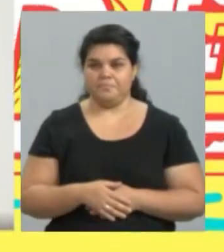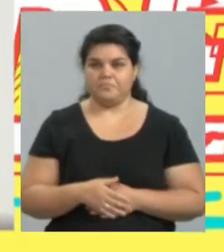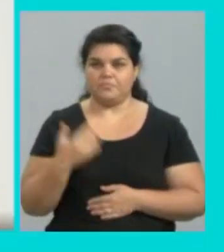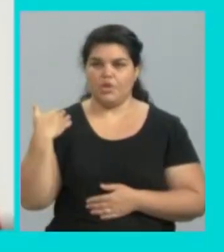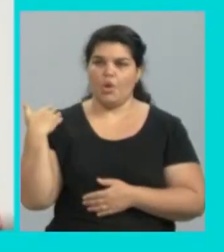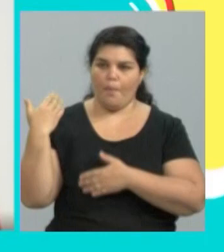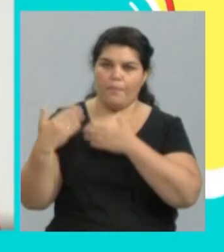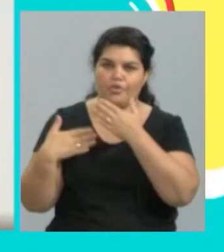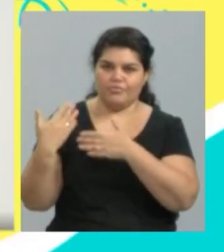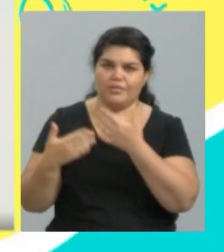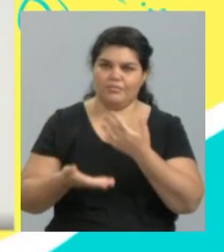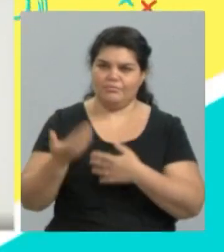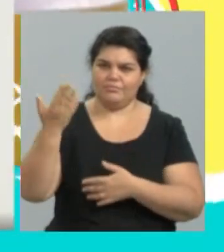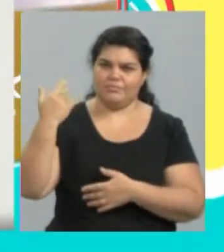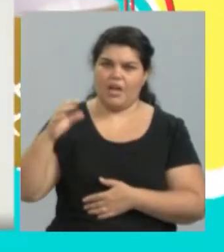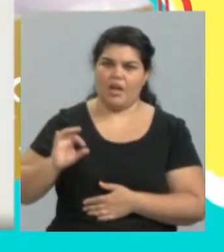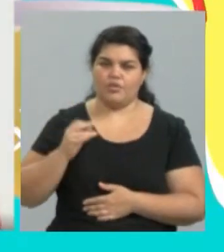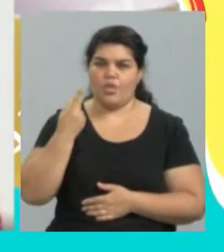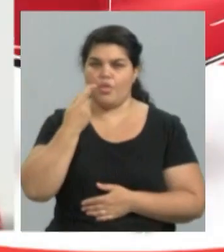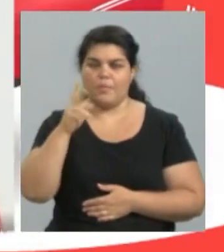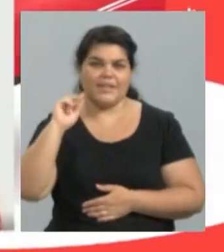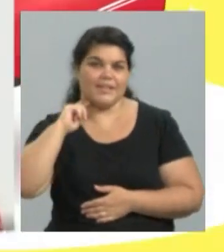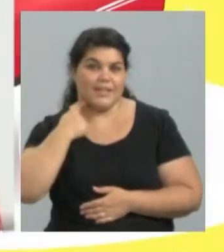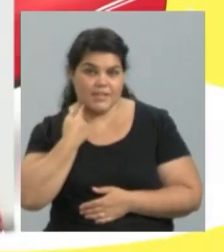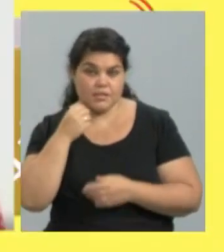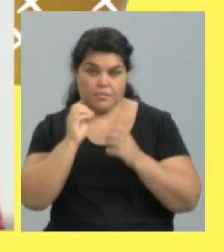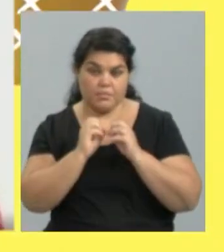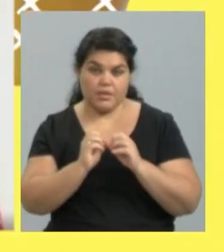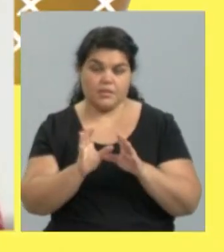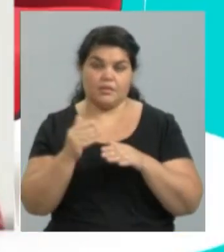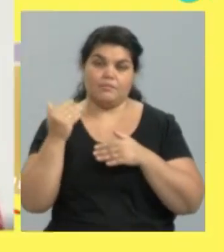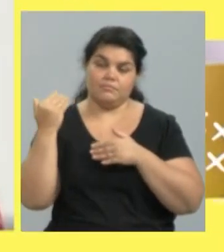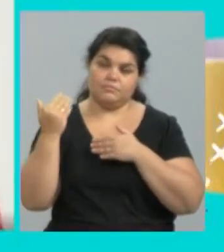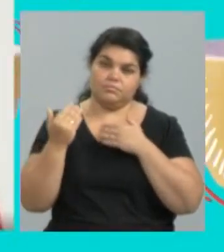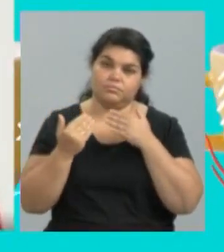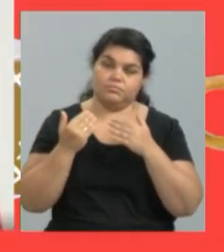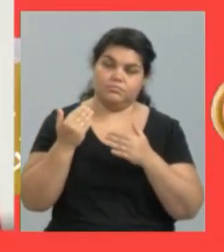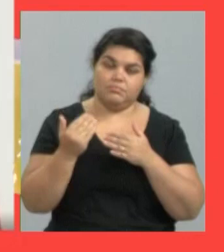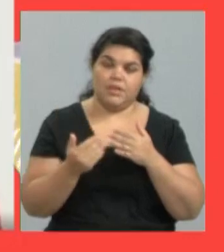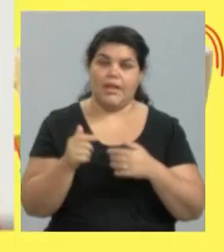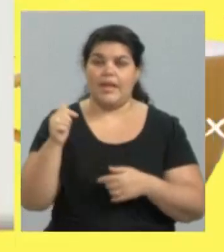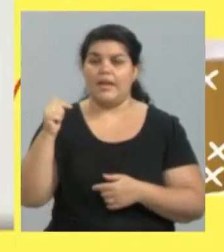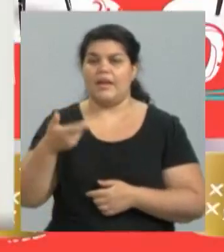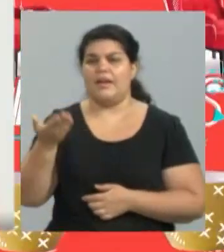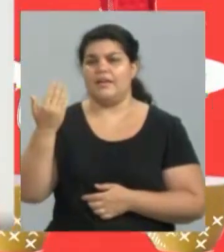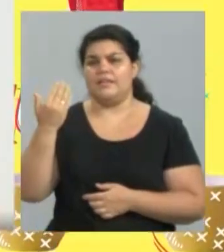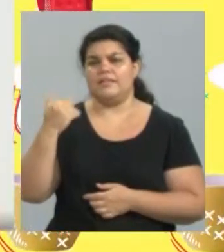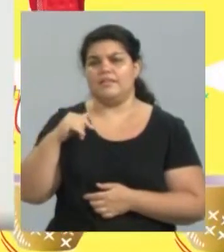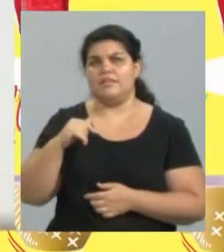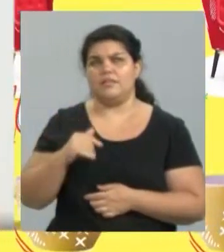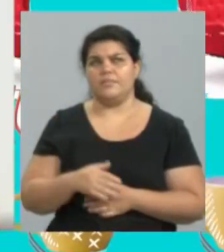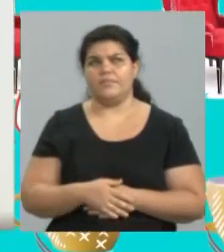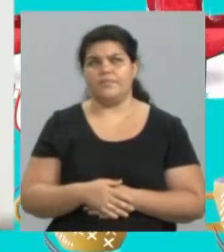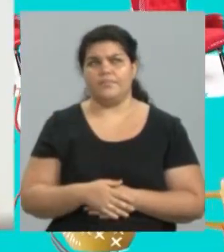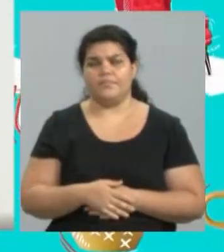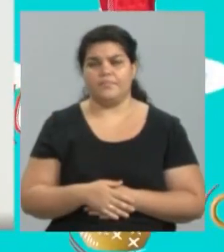bastante largo, empezó en el 2013 eh, y empezó empecé a